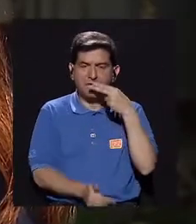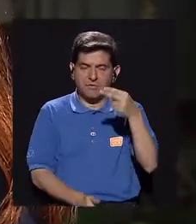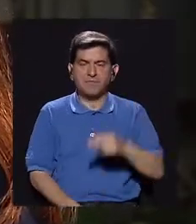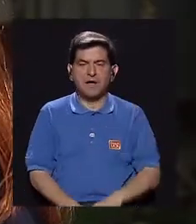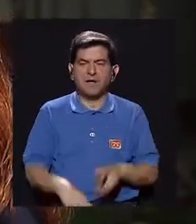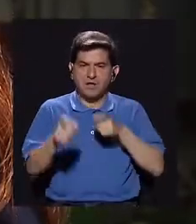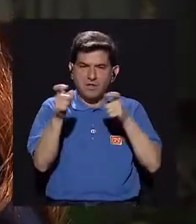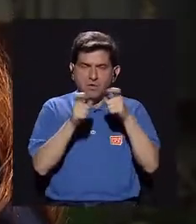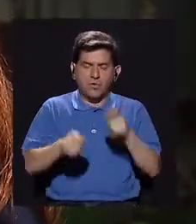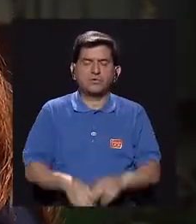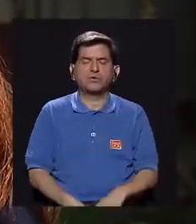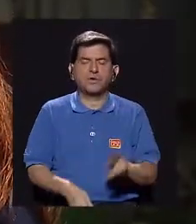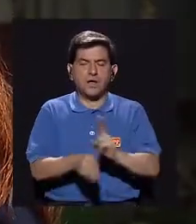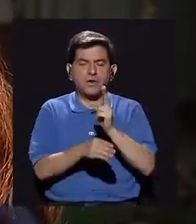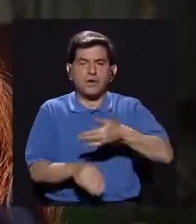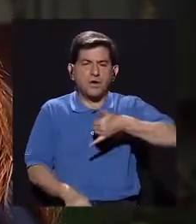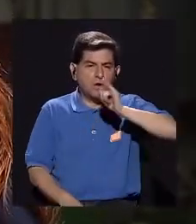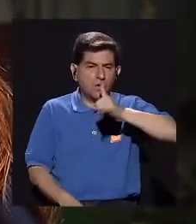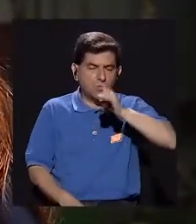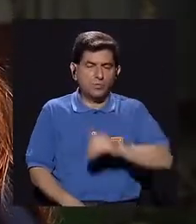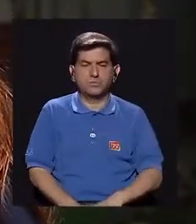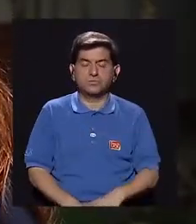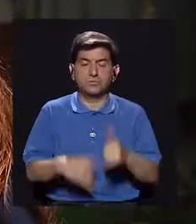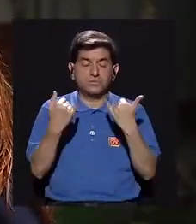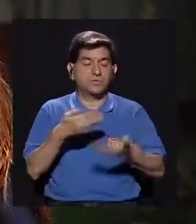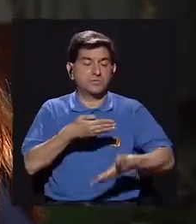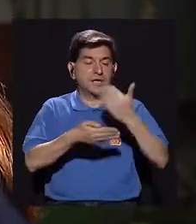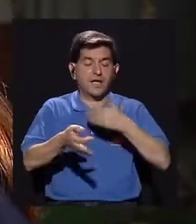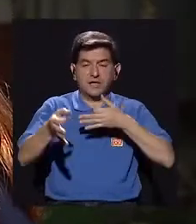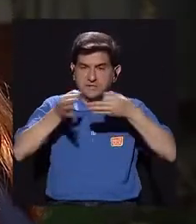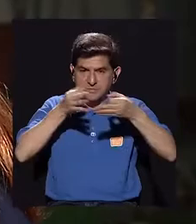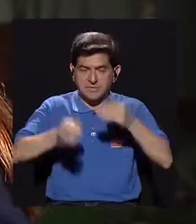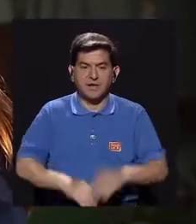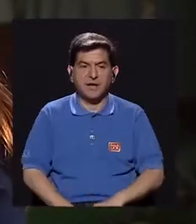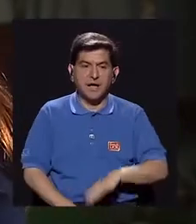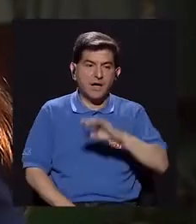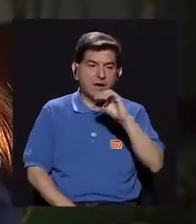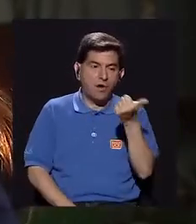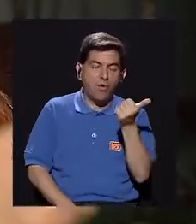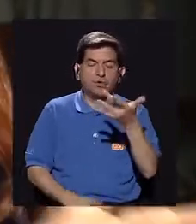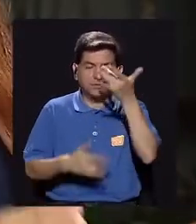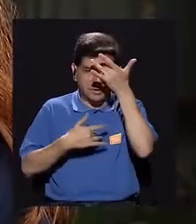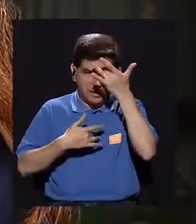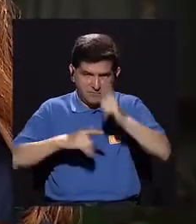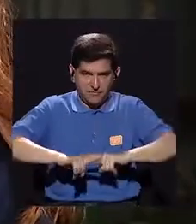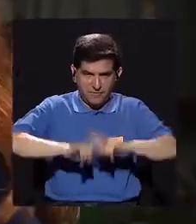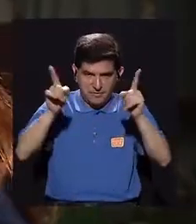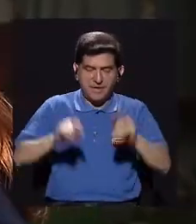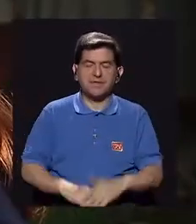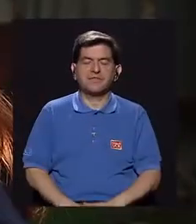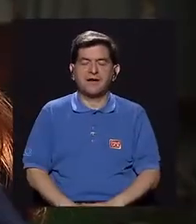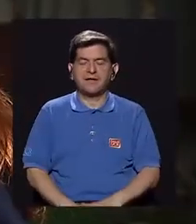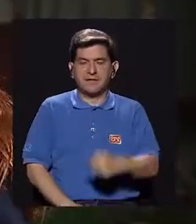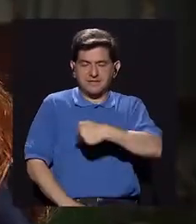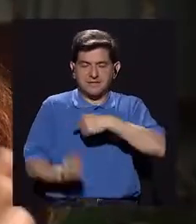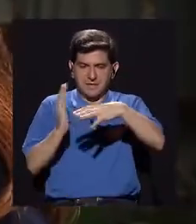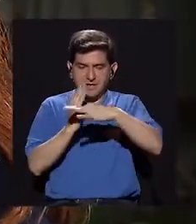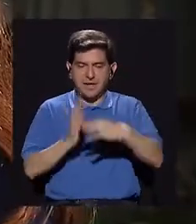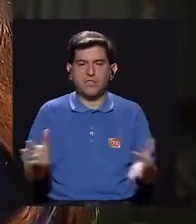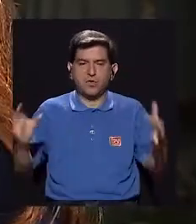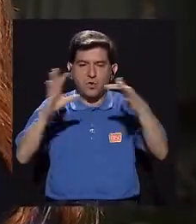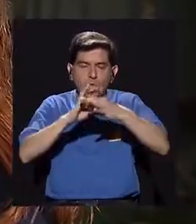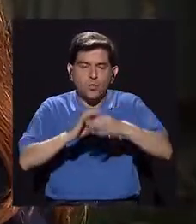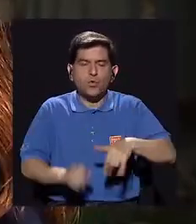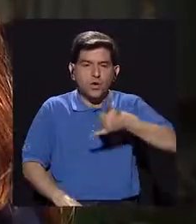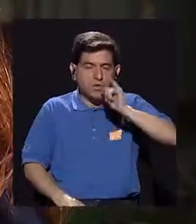tabaco, moderar el consumo de alcohol, aunque ya, como dijimos anteriormente, hay otra entidad aparte, que es el hígado graso asociado